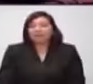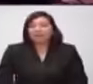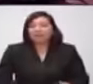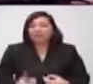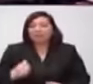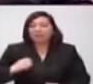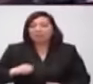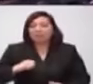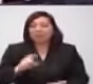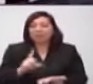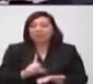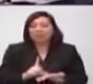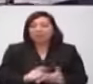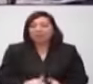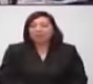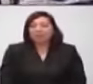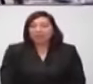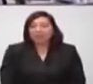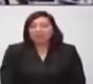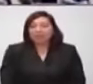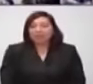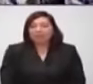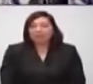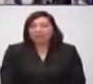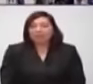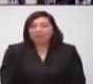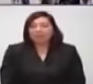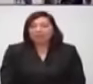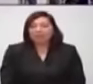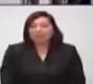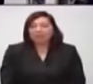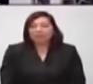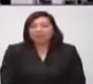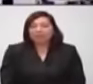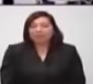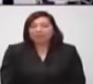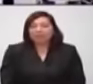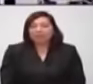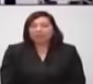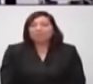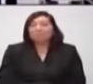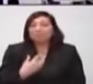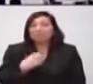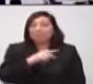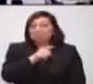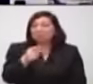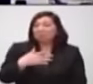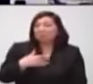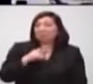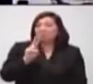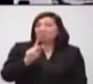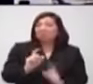de la Municipalidad de Lima. En esta oportunidad estamos presentando acá para que se pueda observar por los